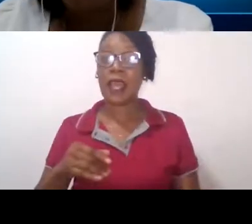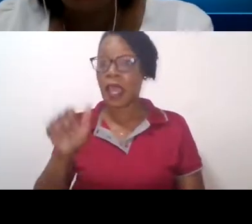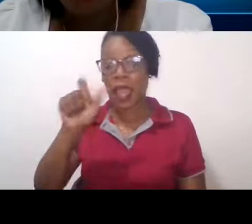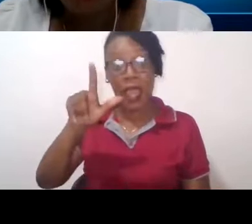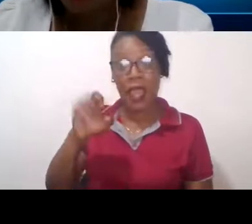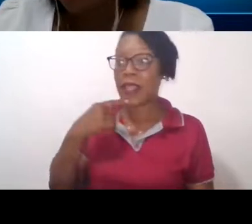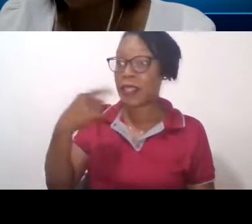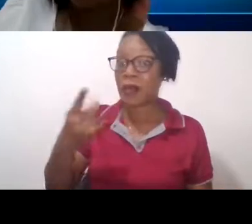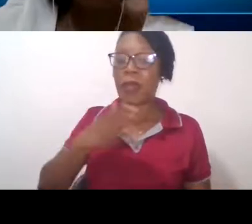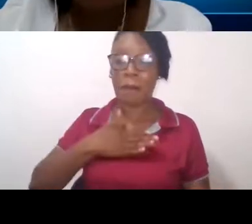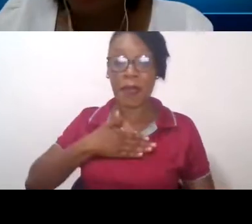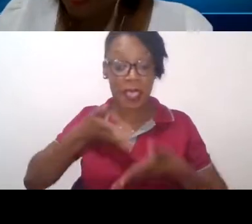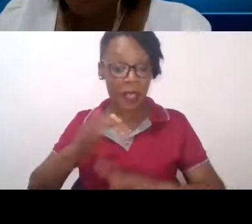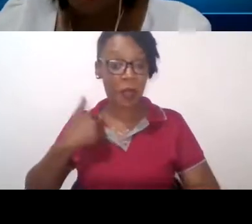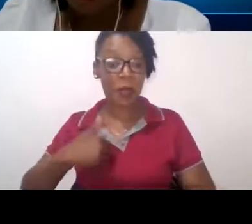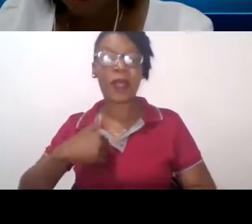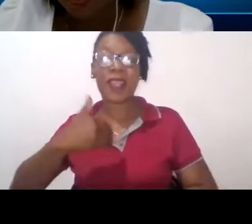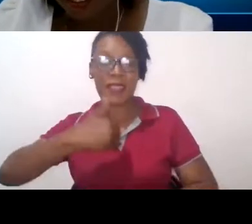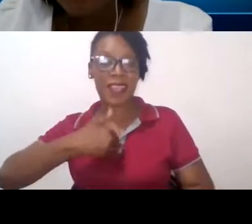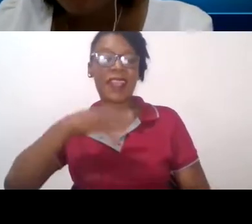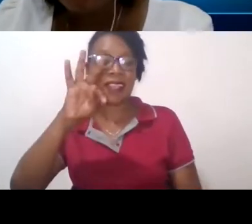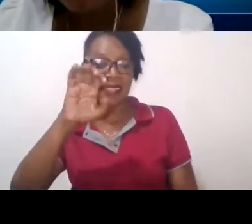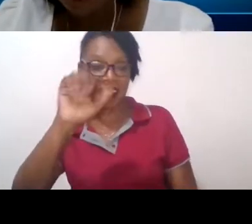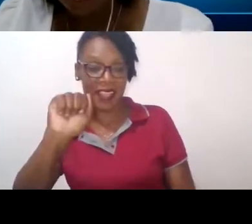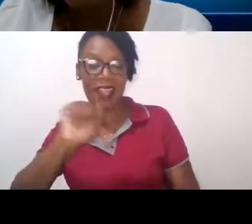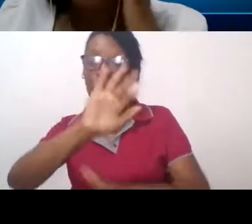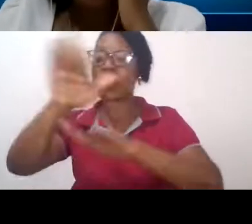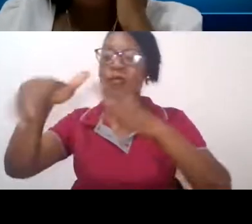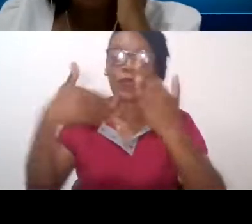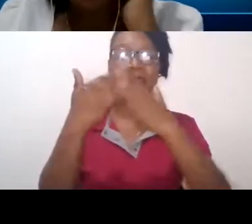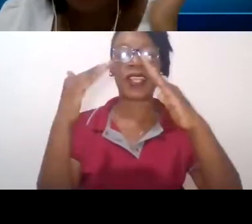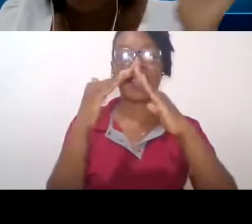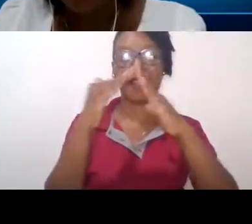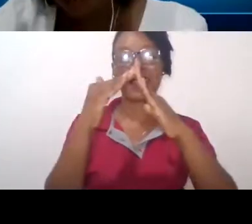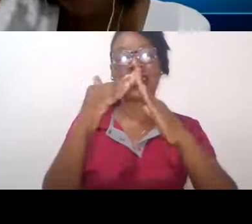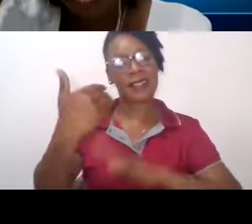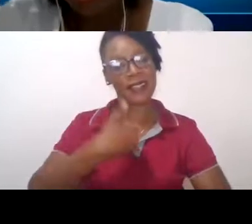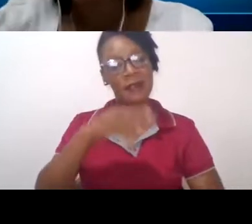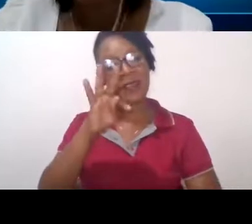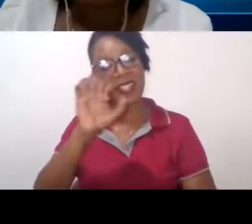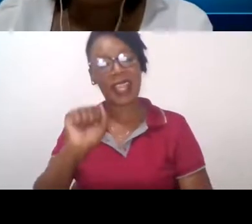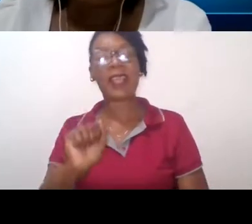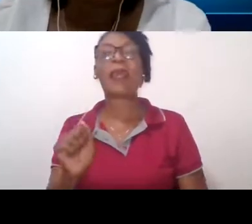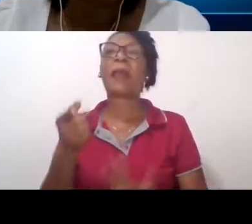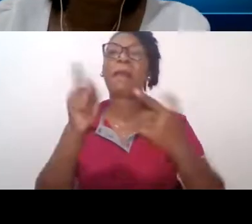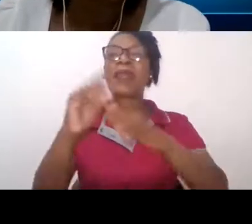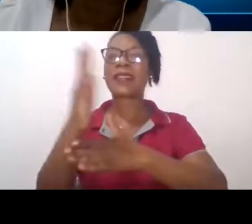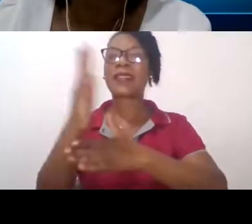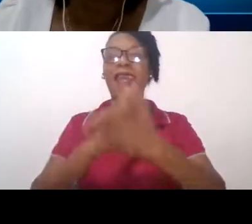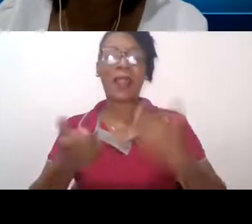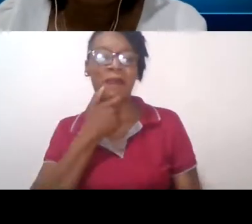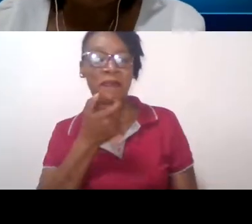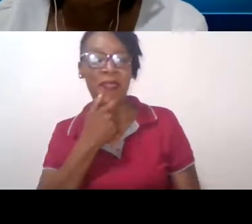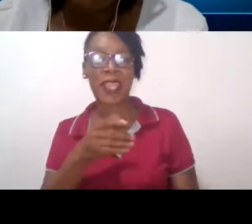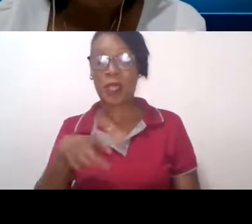vive con la condición de TEA. Todos vivimos con la condición de TEA. Y pasa algo muy simpático. Que cuando yo